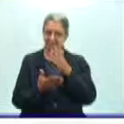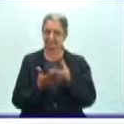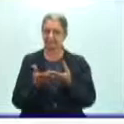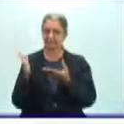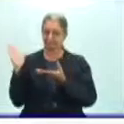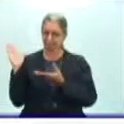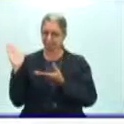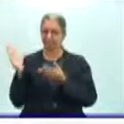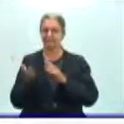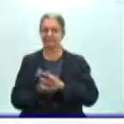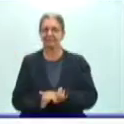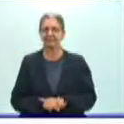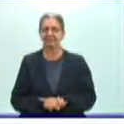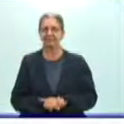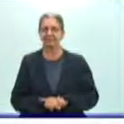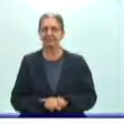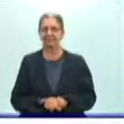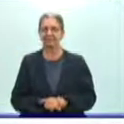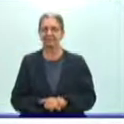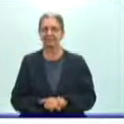esta actividad.